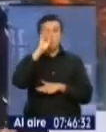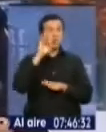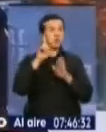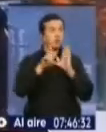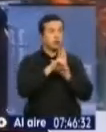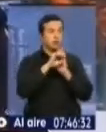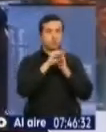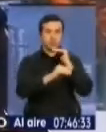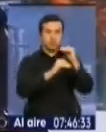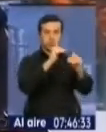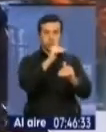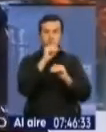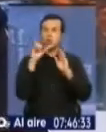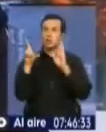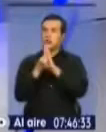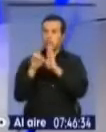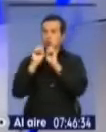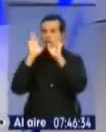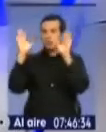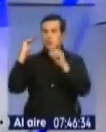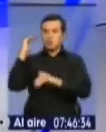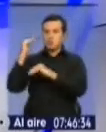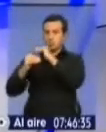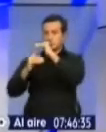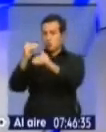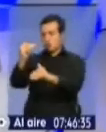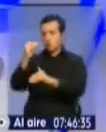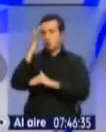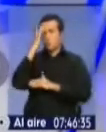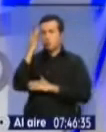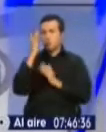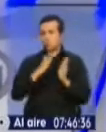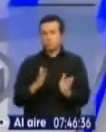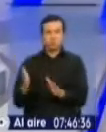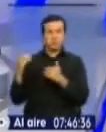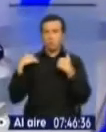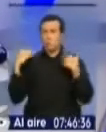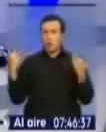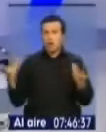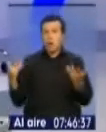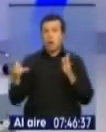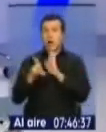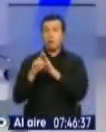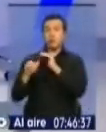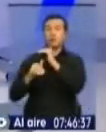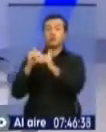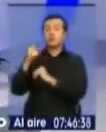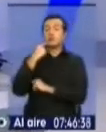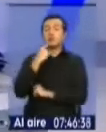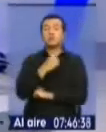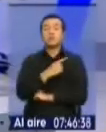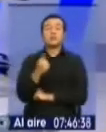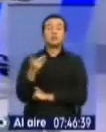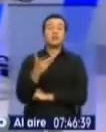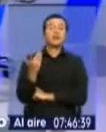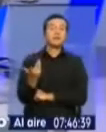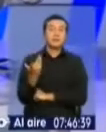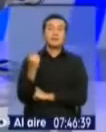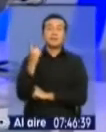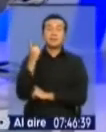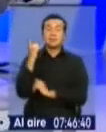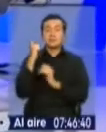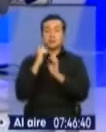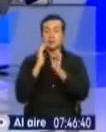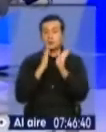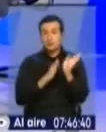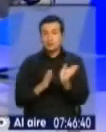el Código de Procesos. El Código General de Procesos. Procesos. ¿Por qué no estamos preparados? Porque el COGEP te requiere cierta